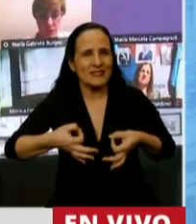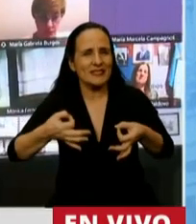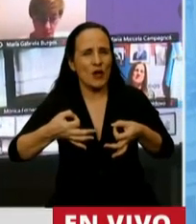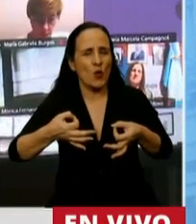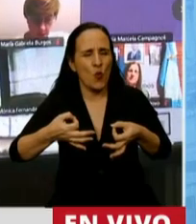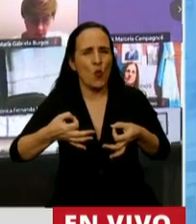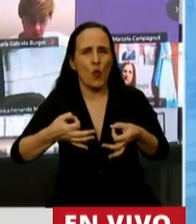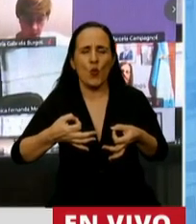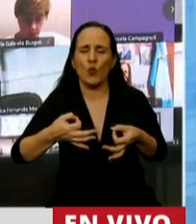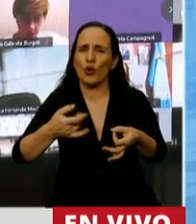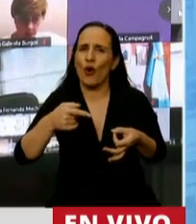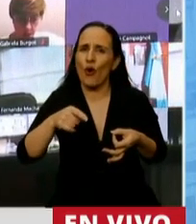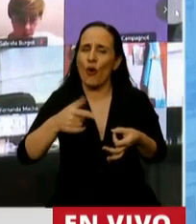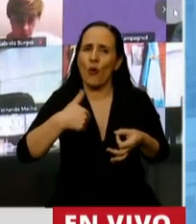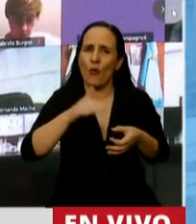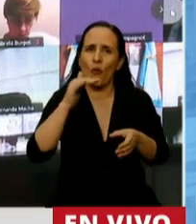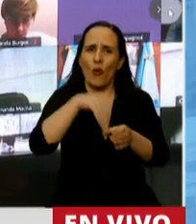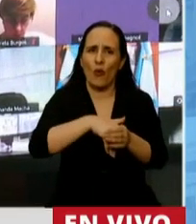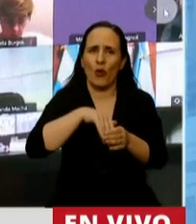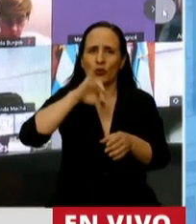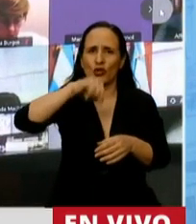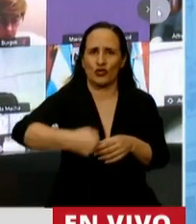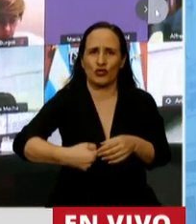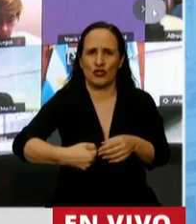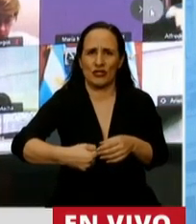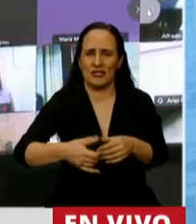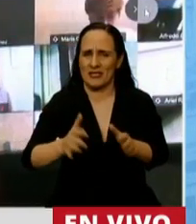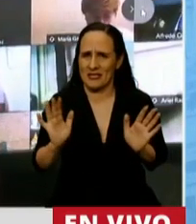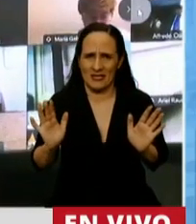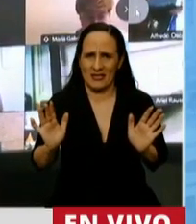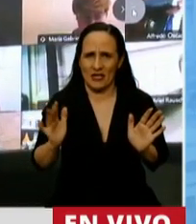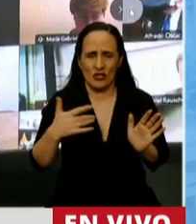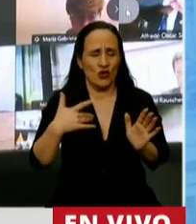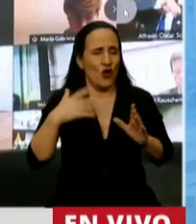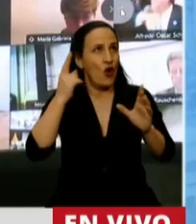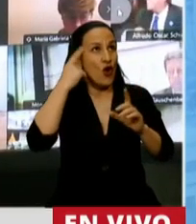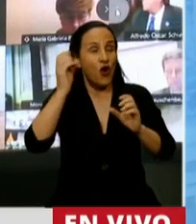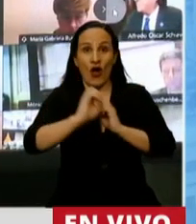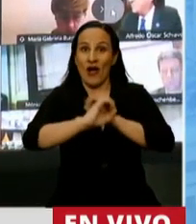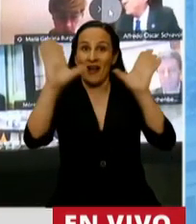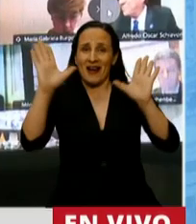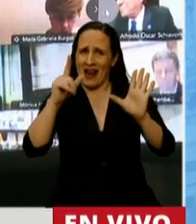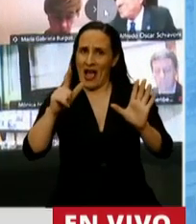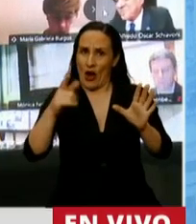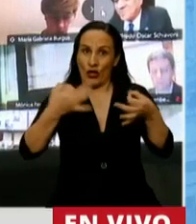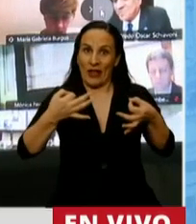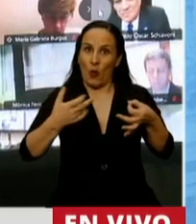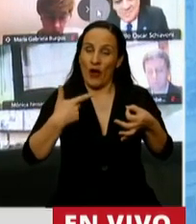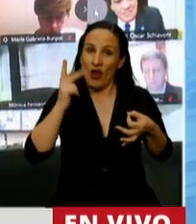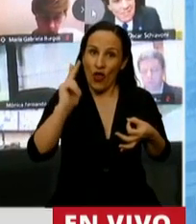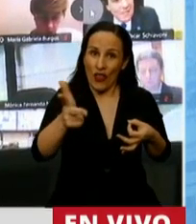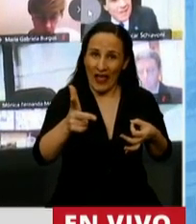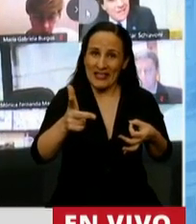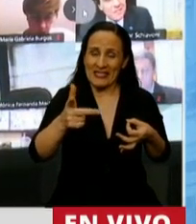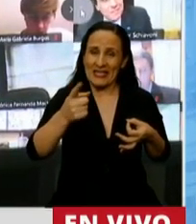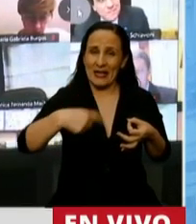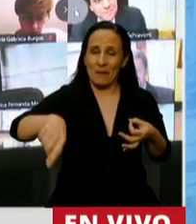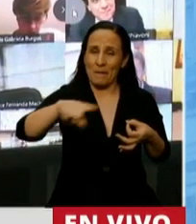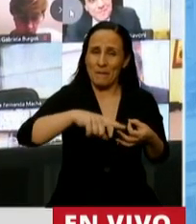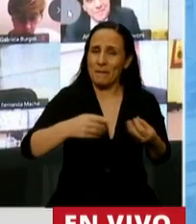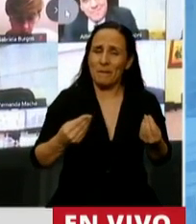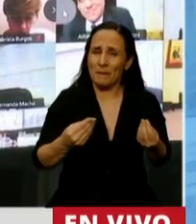por naturaleza, que se expresa en números, simplemente porque no hay otra forma de hacerlo, pero en su